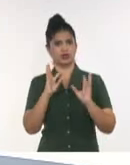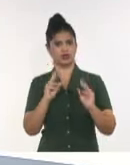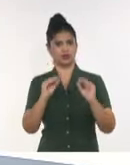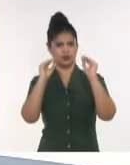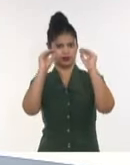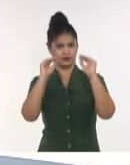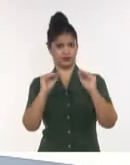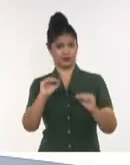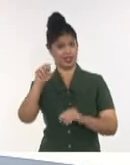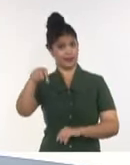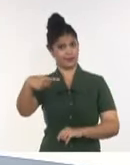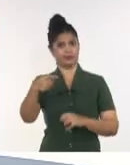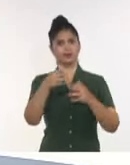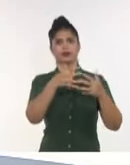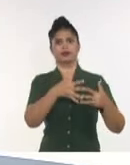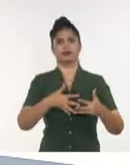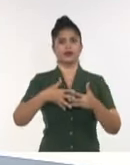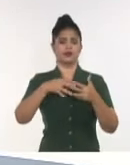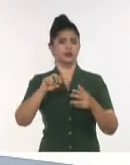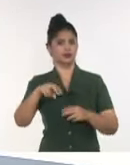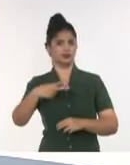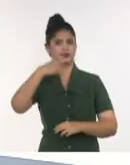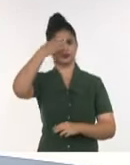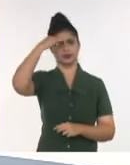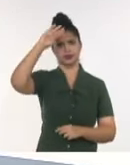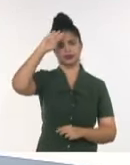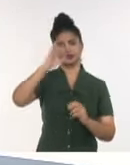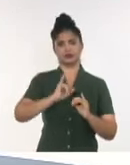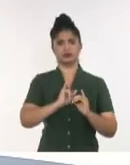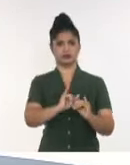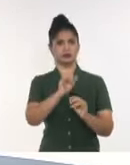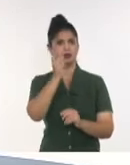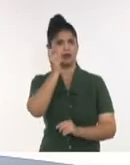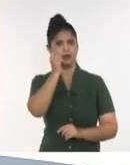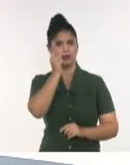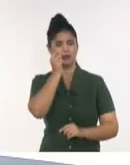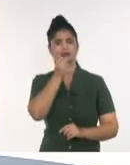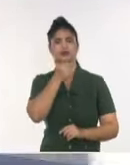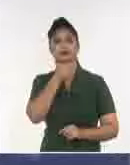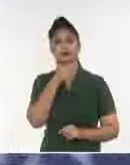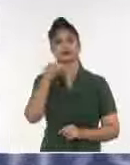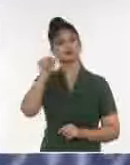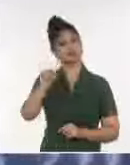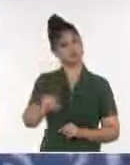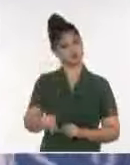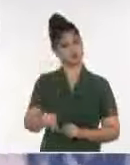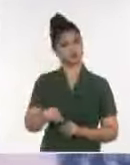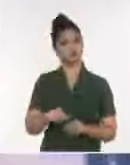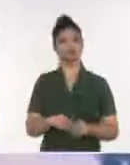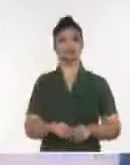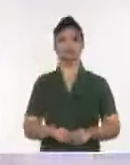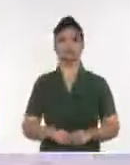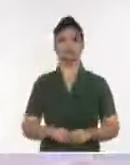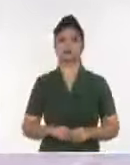de Estados Unidos. Al respecto, conversó con el colega Carlos Alberto González.